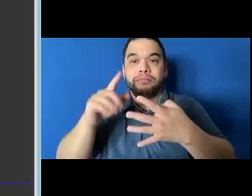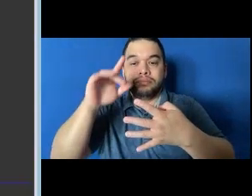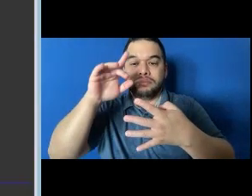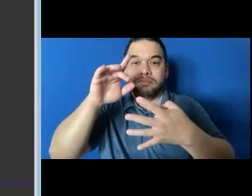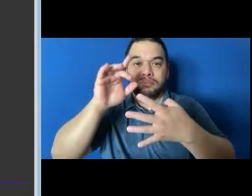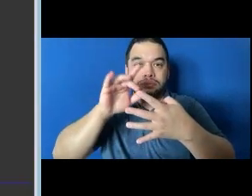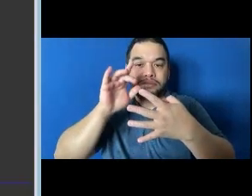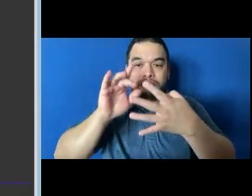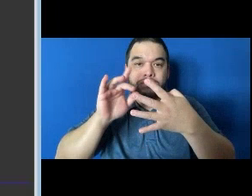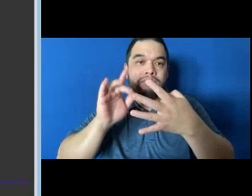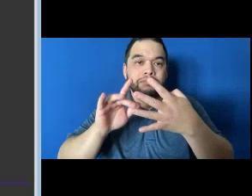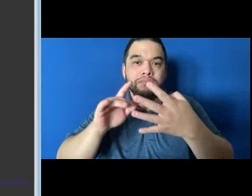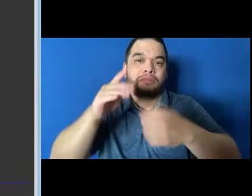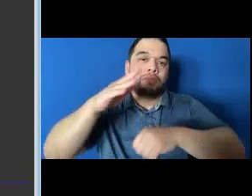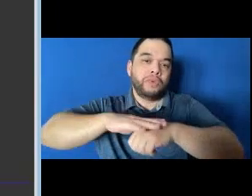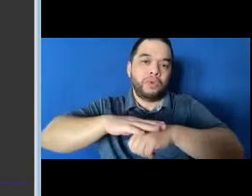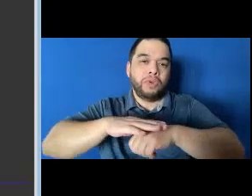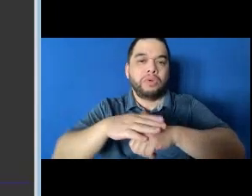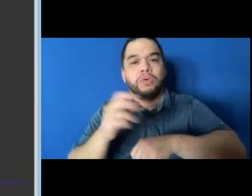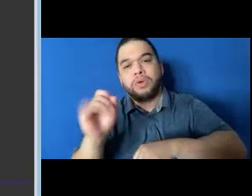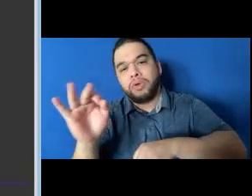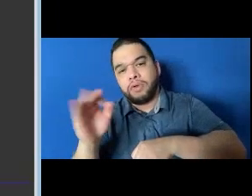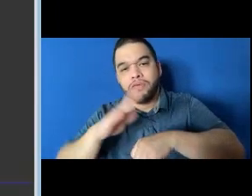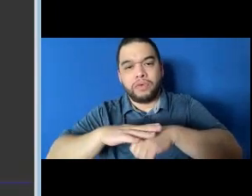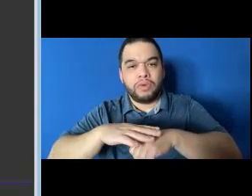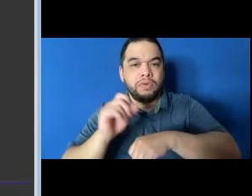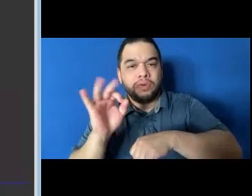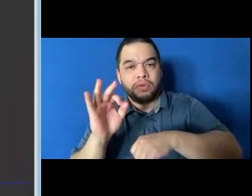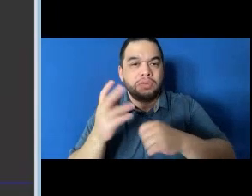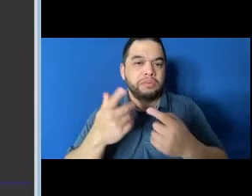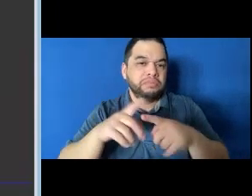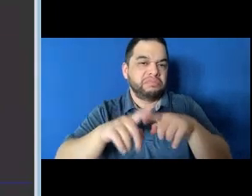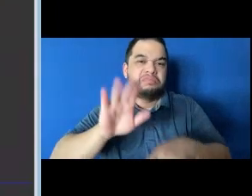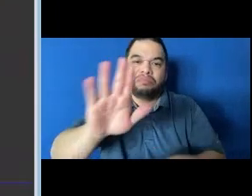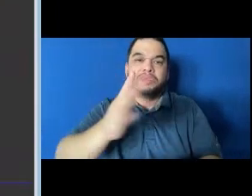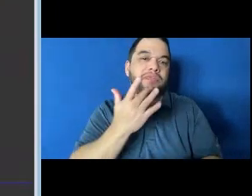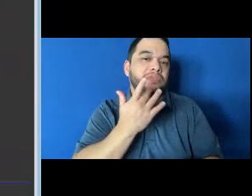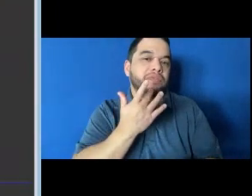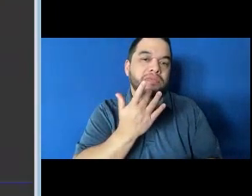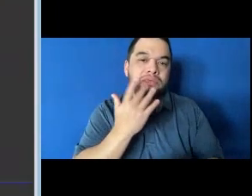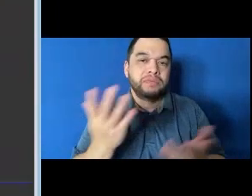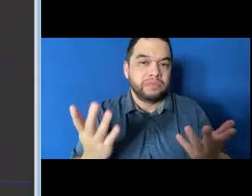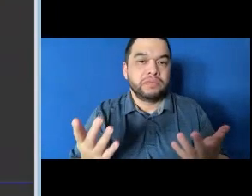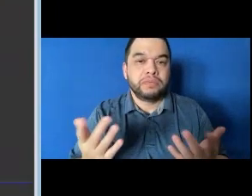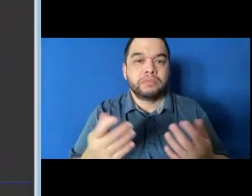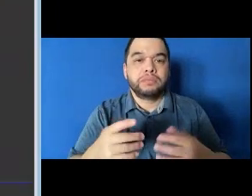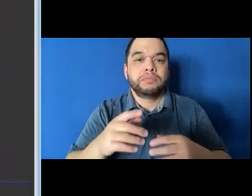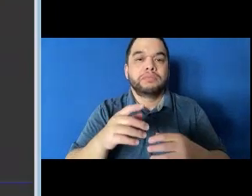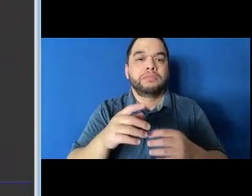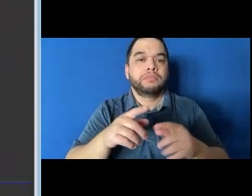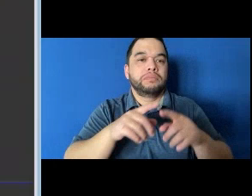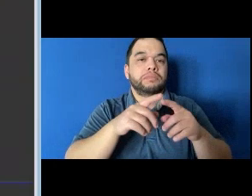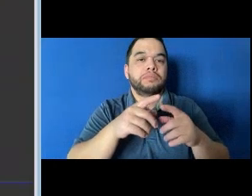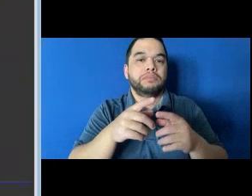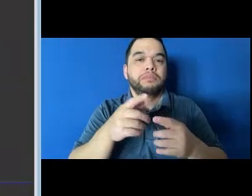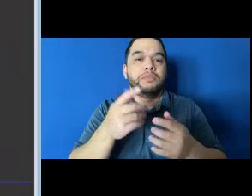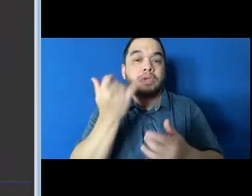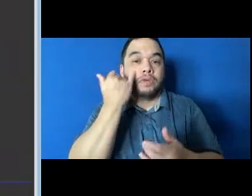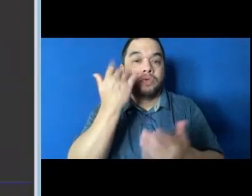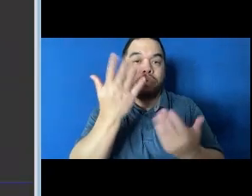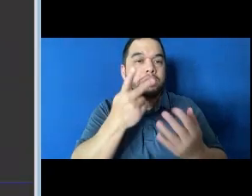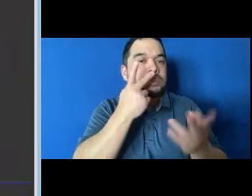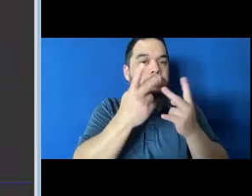es necesario. Aquí tenemos los that you municipios, si might quiere ver los be municipios más de turning cerca, lo on pueden if you hacer. want. If you want to see Cuáles municipalities up son close, las then you zonas can do it. marítimas, si las quieren apagar